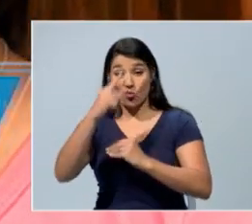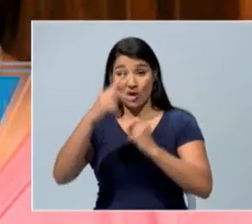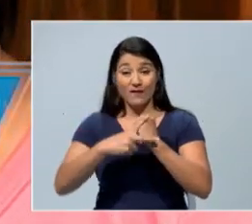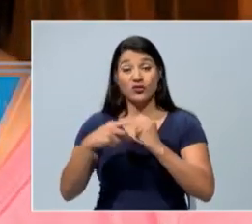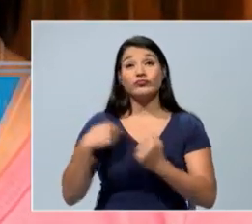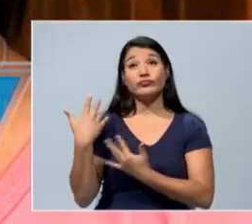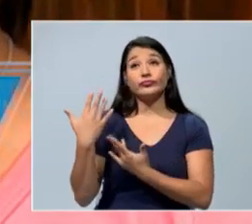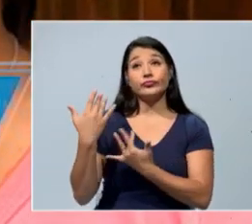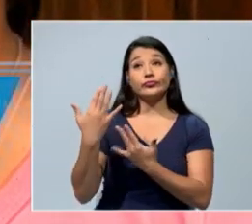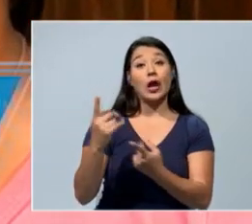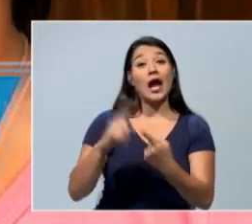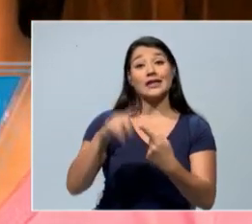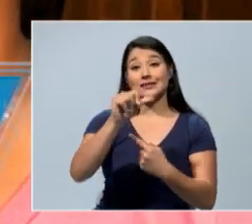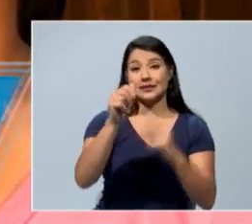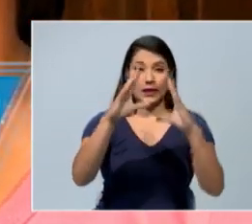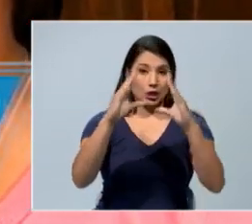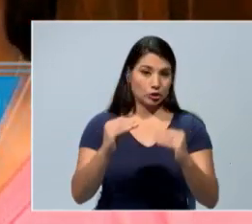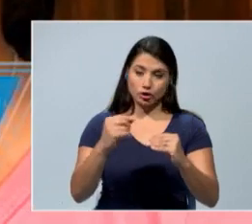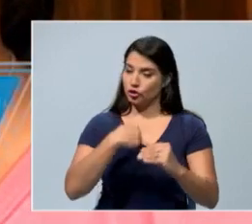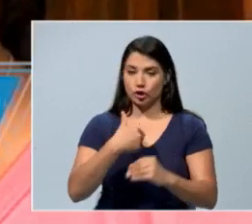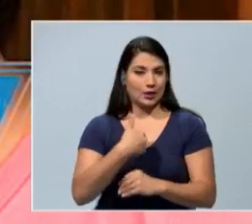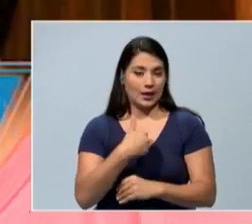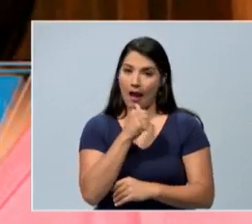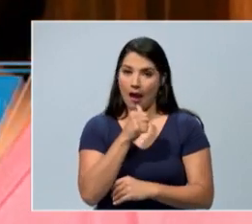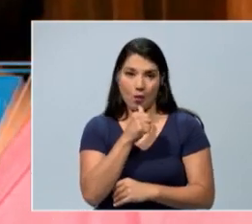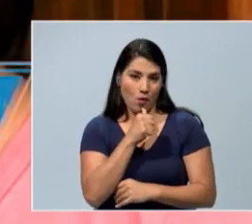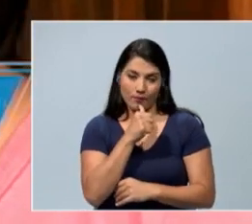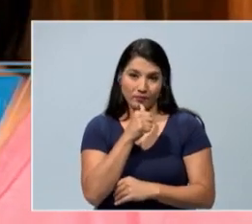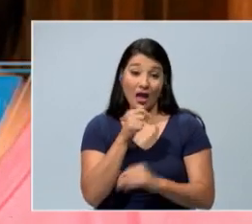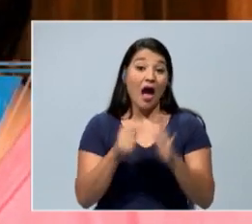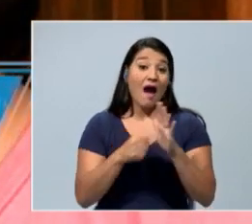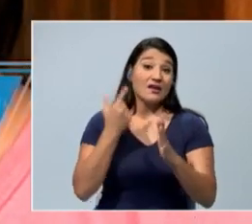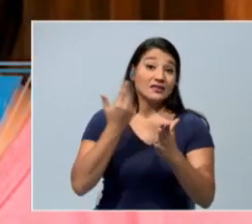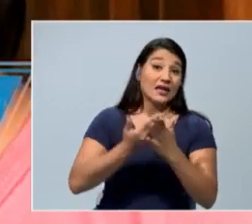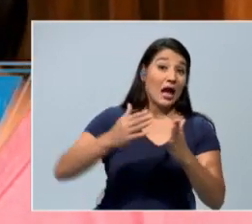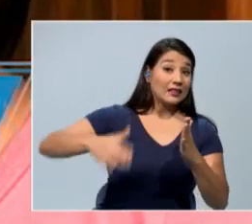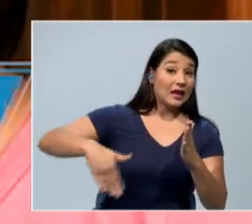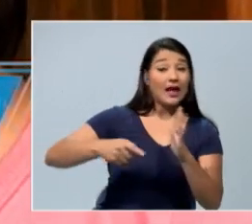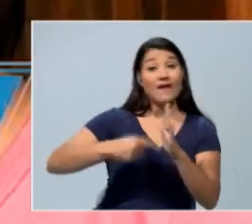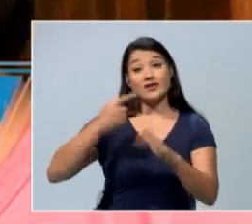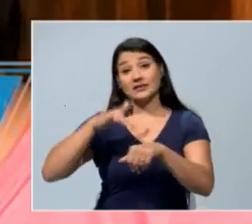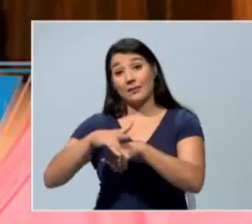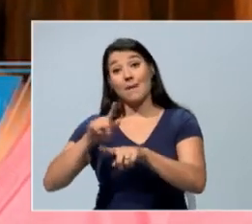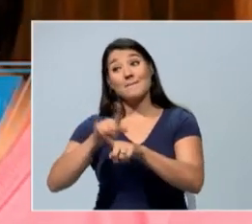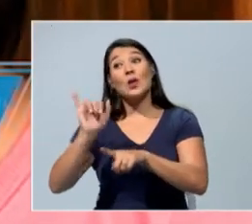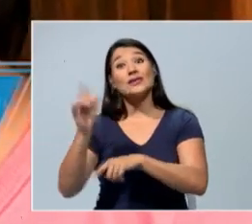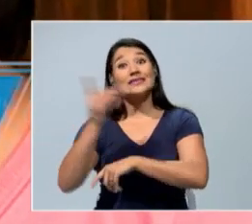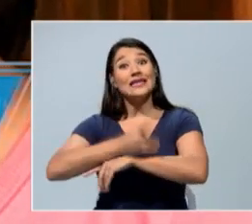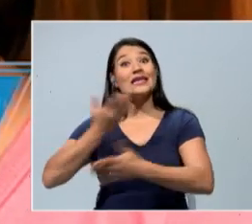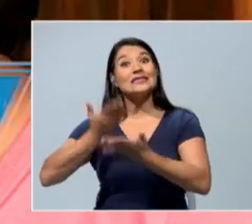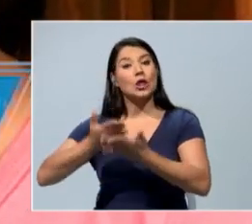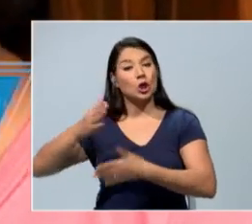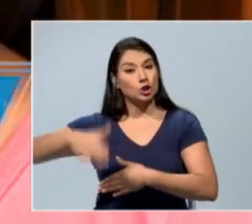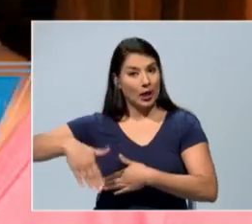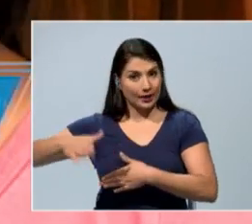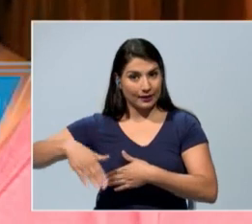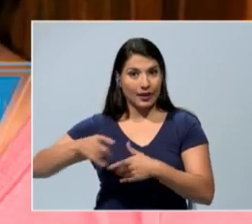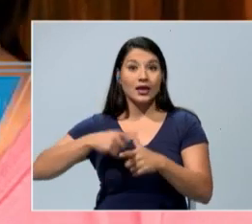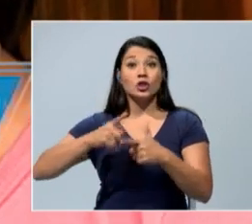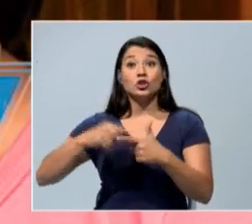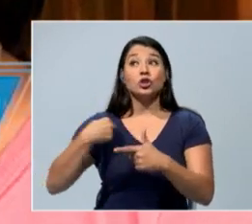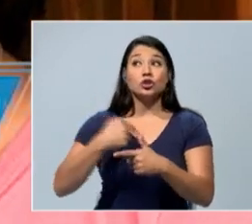10 de la noche porque no tenía agua y él pasaba, a veces pasaba tarde, a veces temprano, pero en esa ocasión sí pasó bien tarde. Entonces uno tiene que